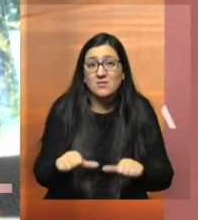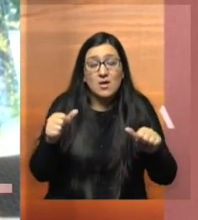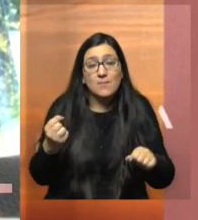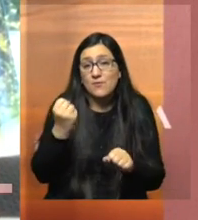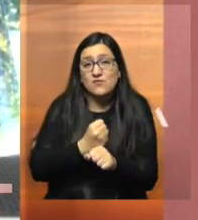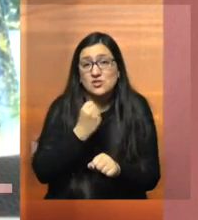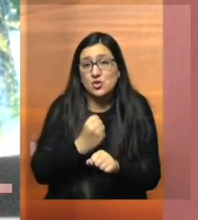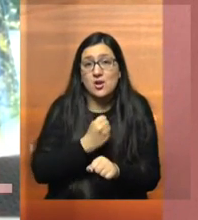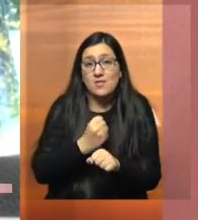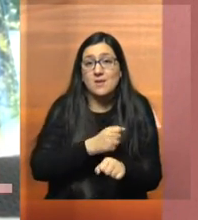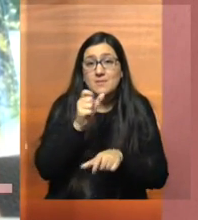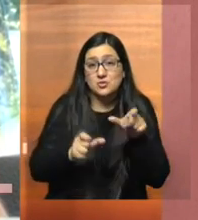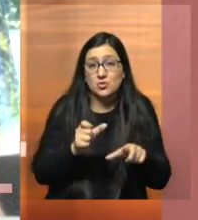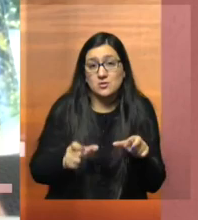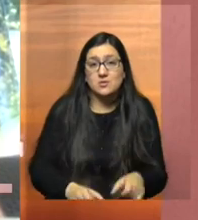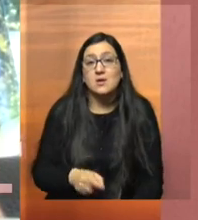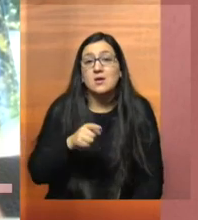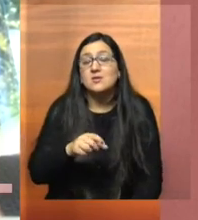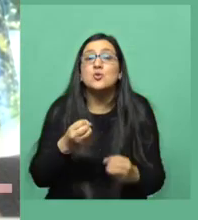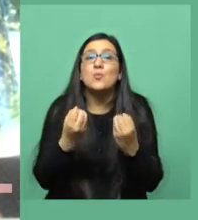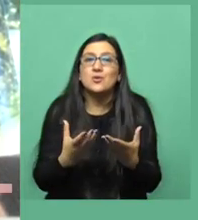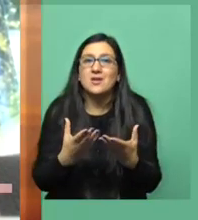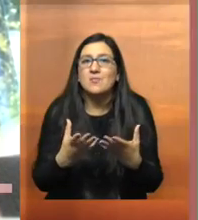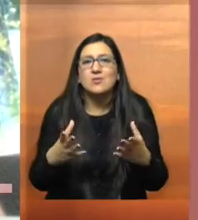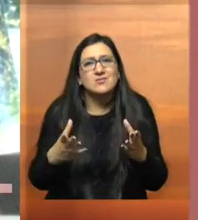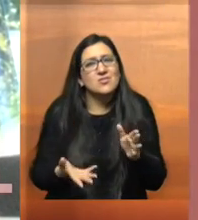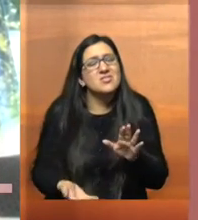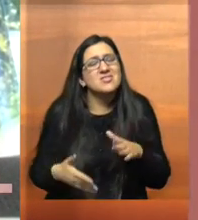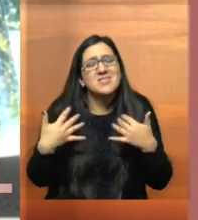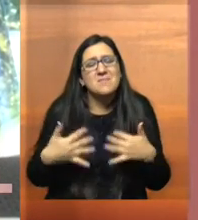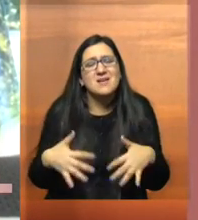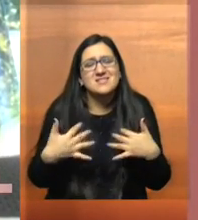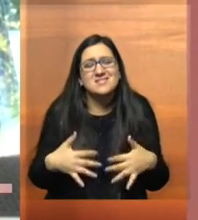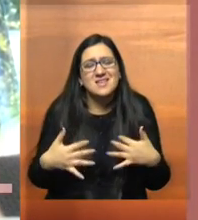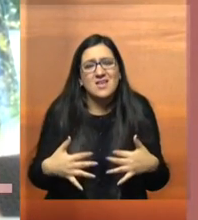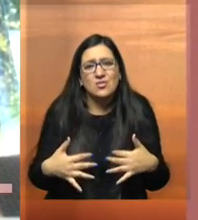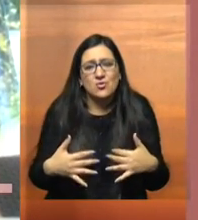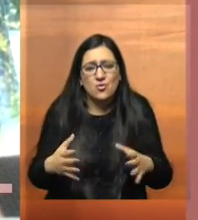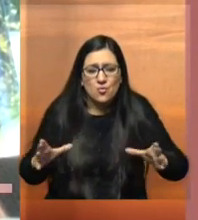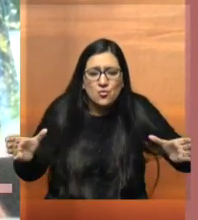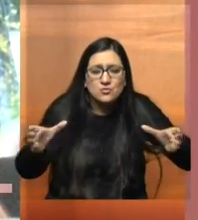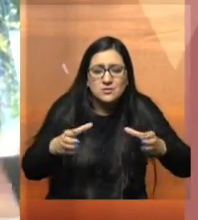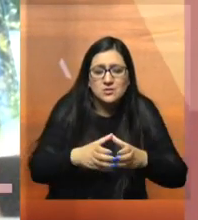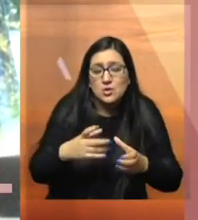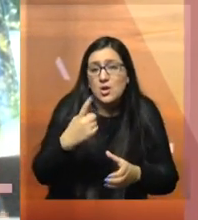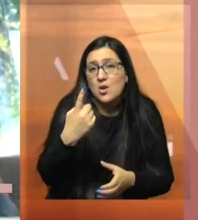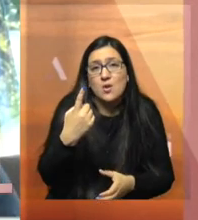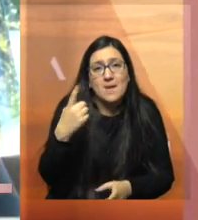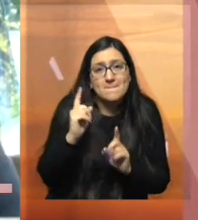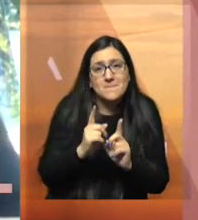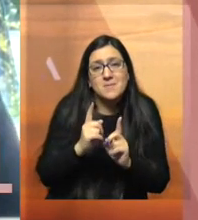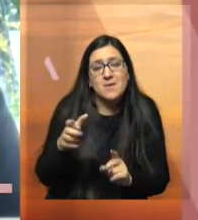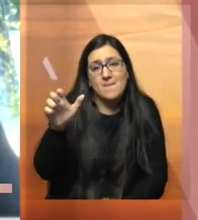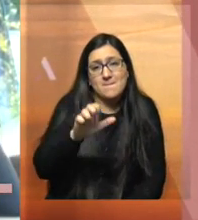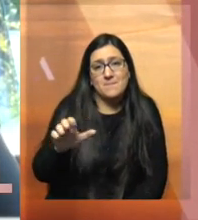personas están haciendo. Eso ocurre cuando hay tanto nivel de concentración en una sola empresa y en una sola plataforma. Ese es otro de los indicadores sobre los